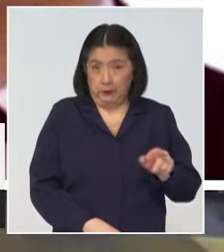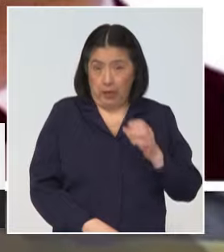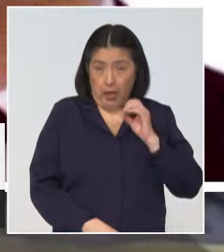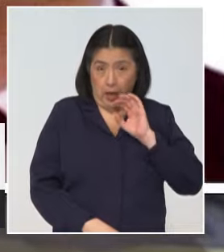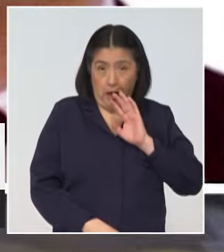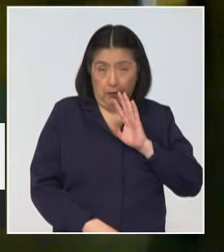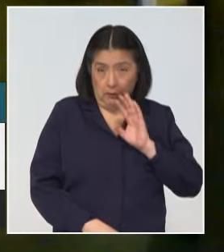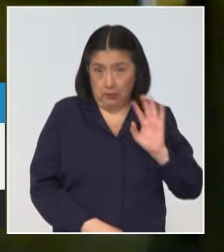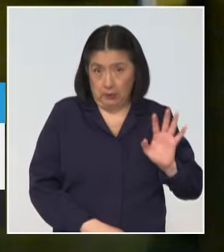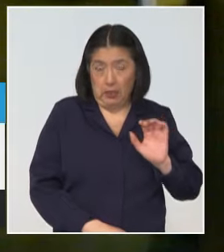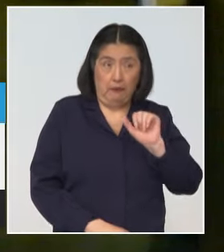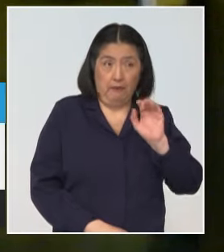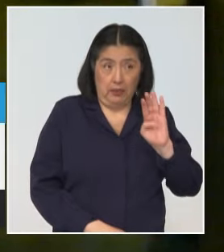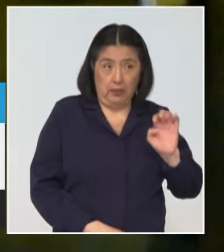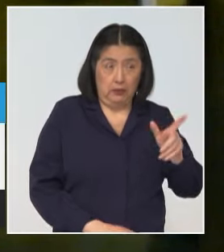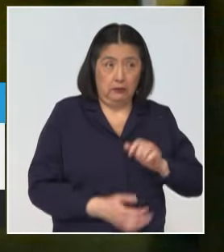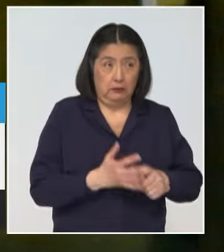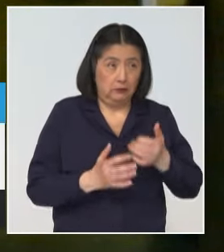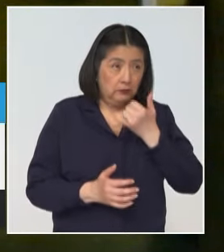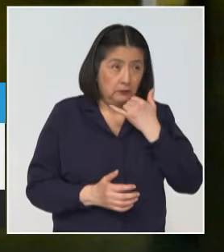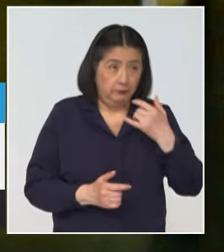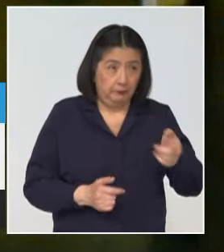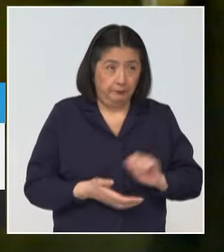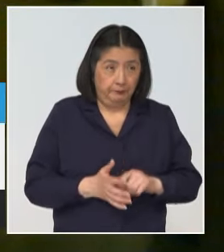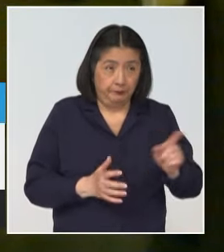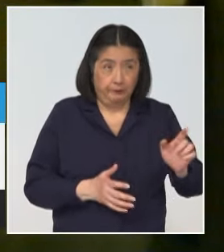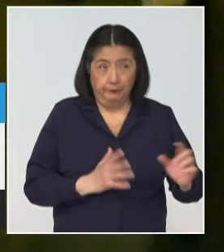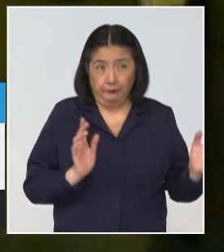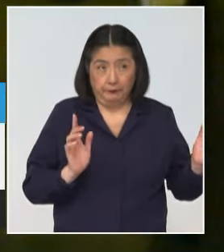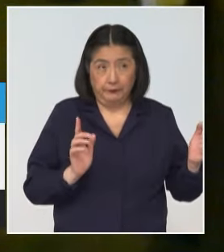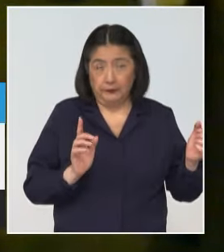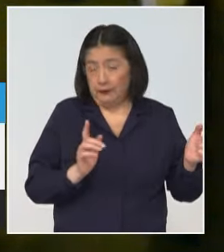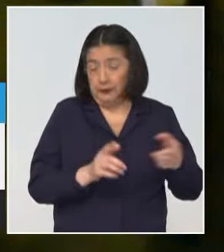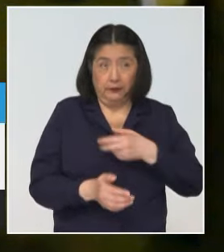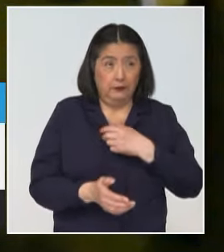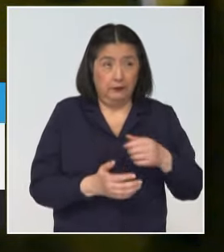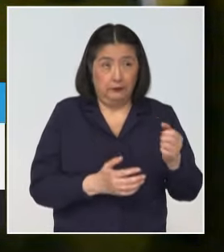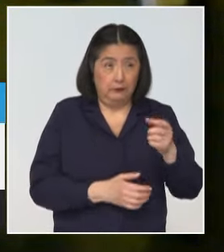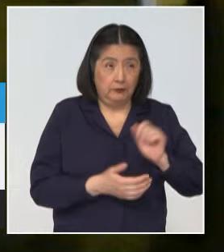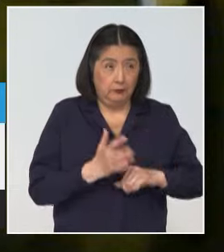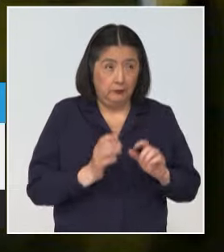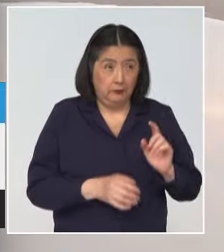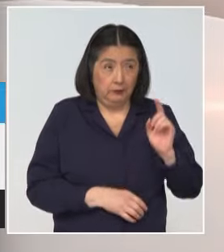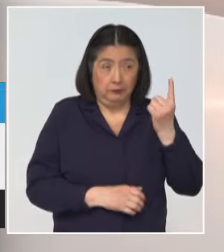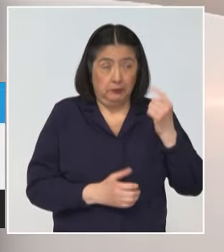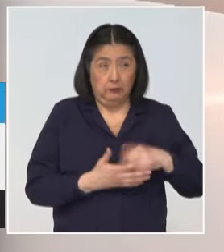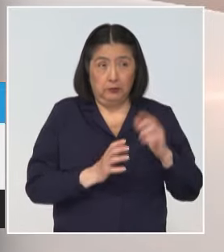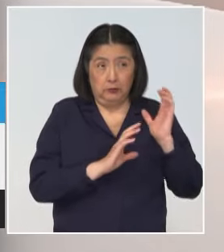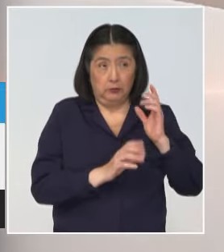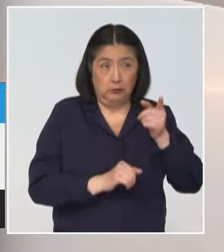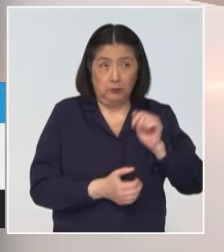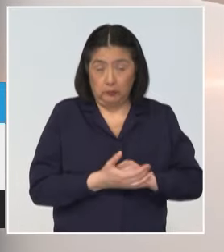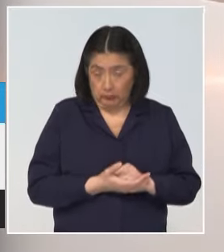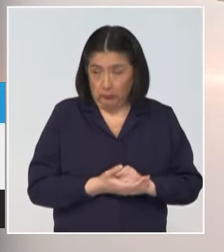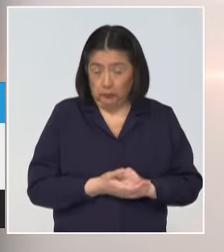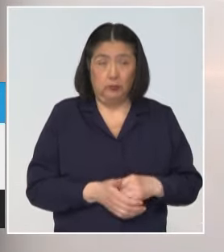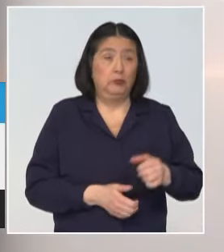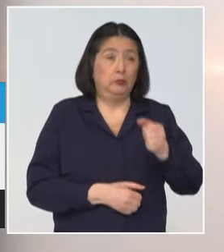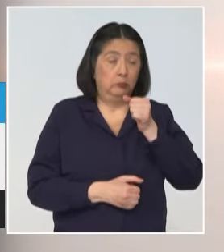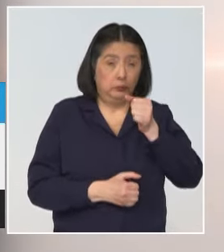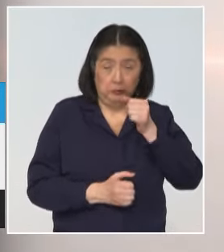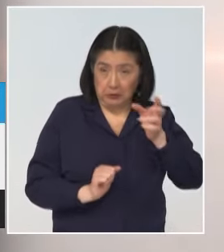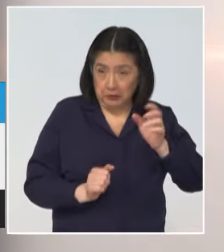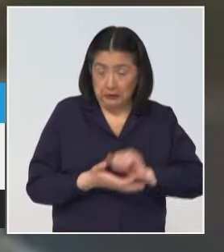Abel Valdivia Montoya, de lo que ocurrió en aquella fiesta en Lince el 1 de octubre del año pasado, en donde el comunicador